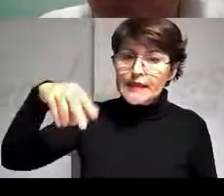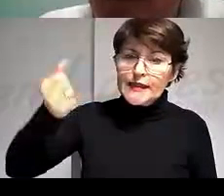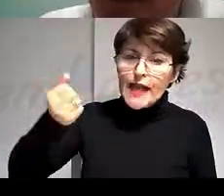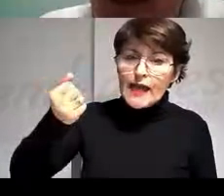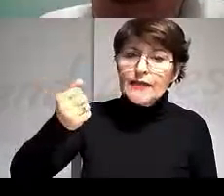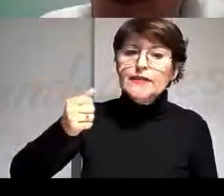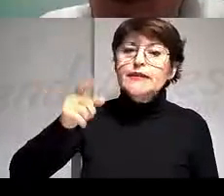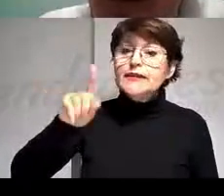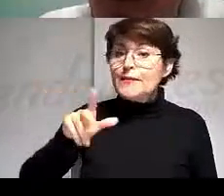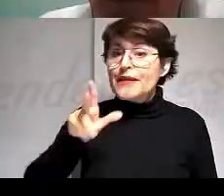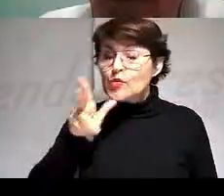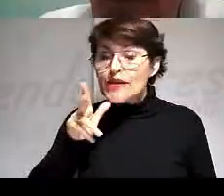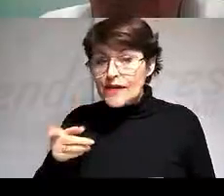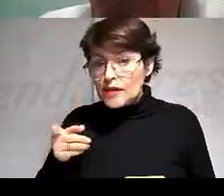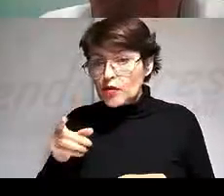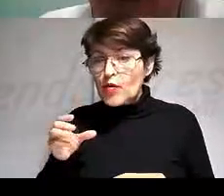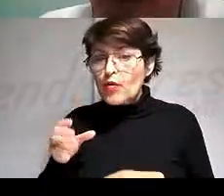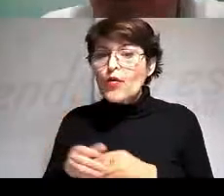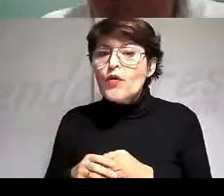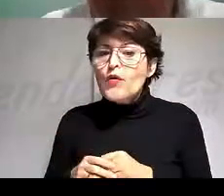no digerible ni absorbible,